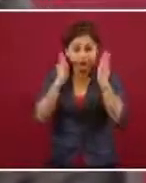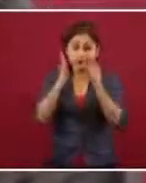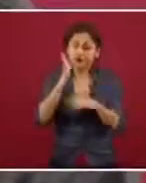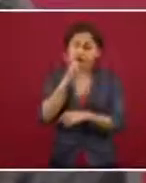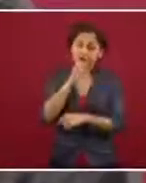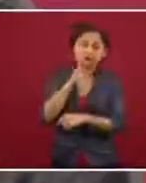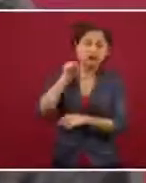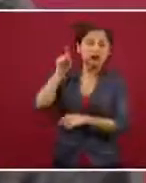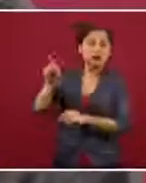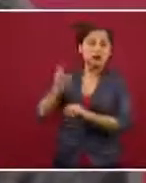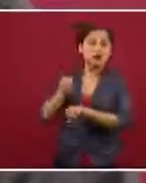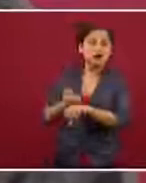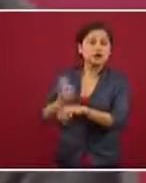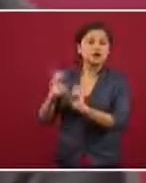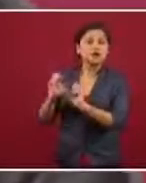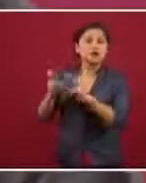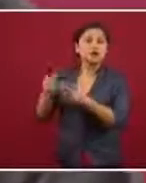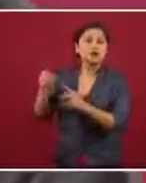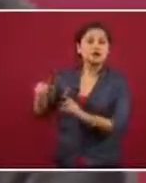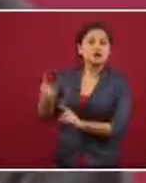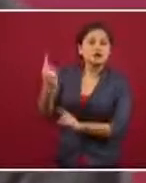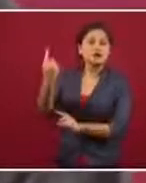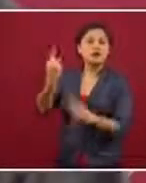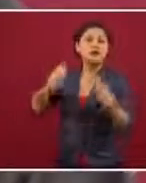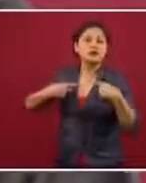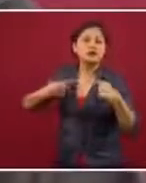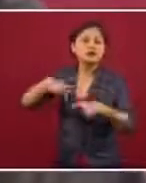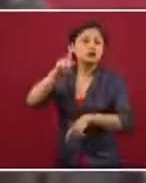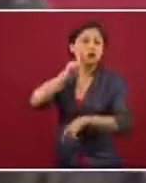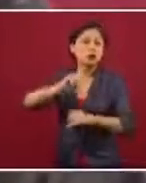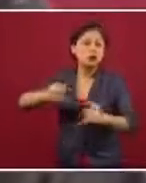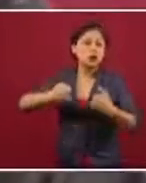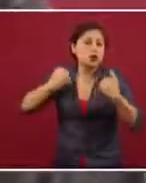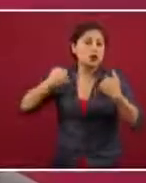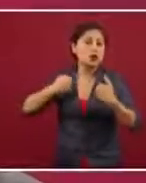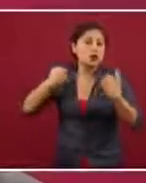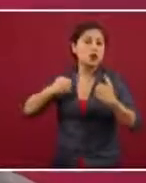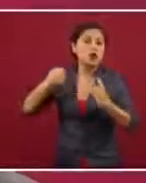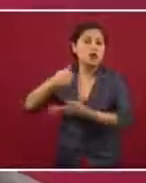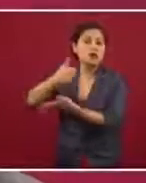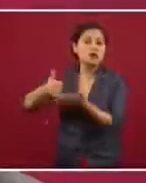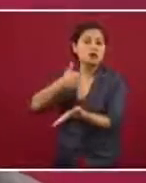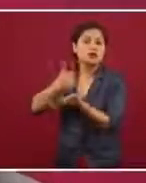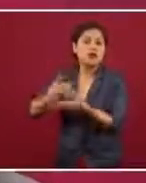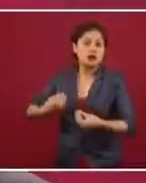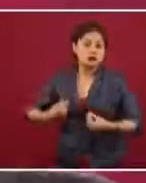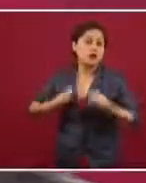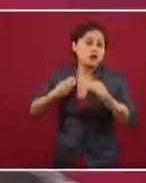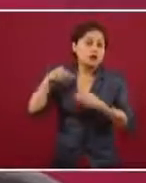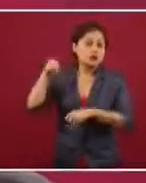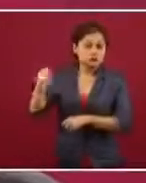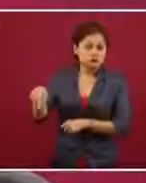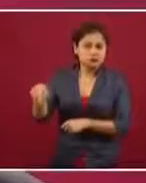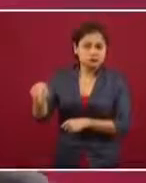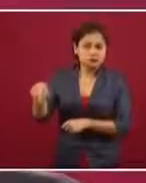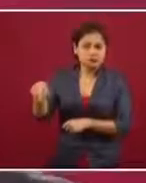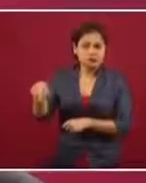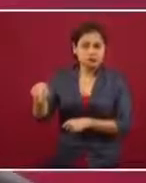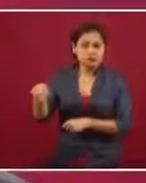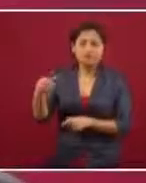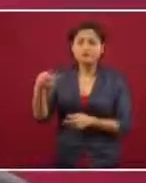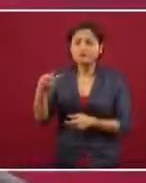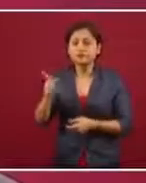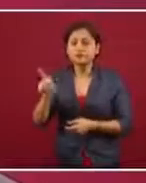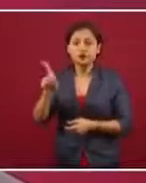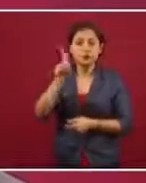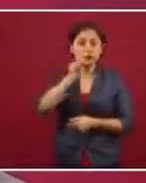de Chiapas es una mujer joven que vive en una región urbana, en el centro del estado, y prácticamente no tiene ni ha